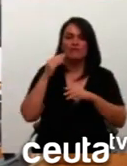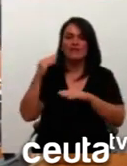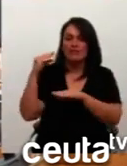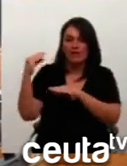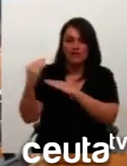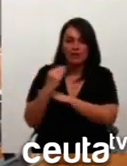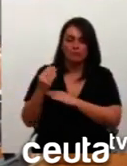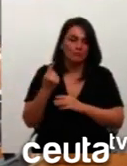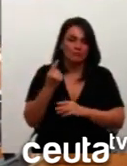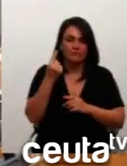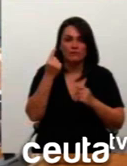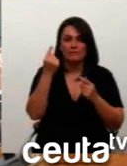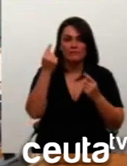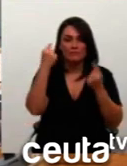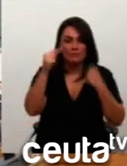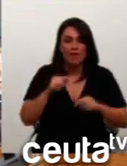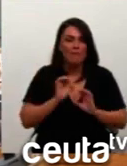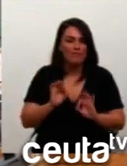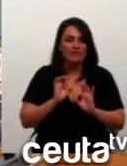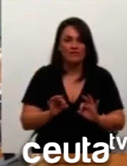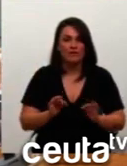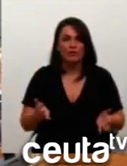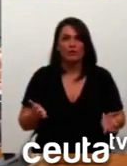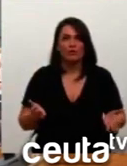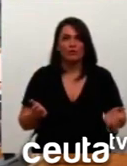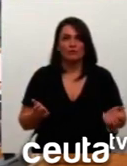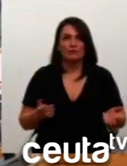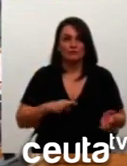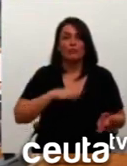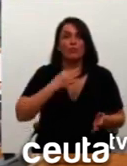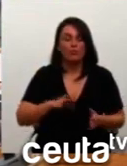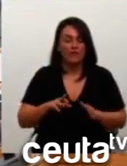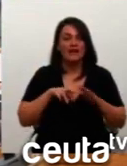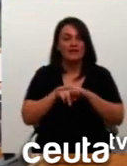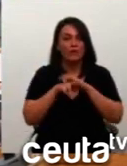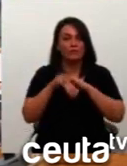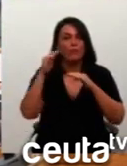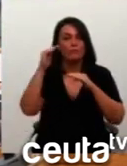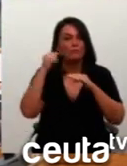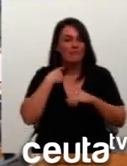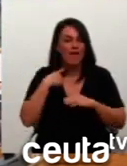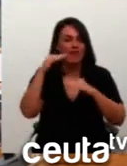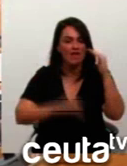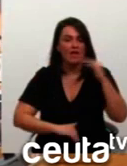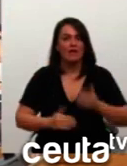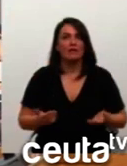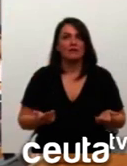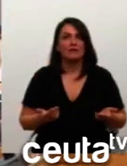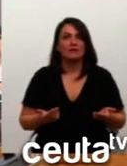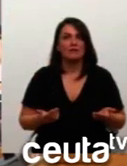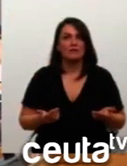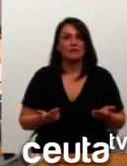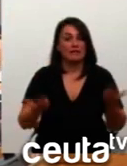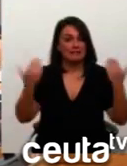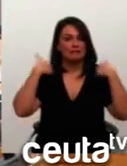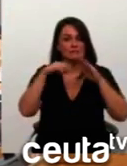Ceuta. ¿Perderíamos recursos? Pues claro que sí, perderíamos competencias. Perderíamos la consideración